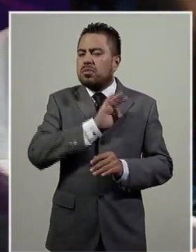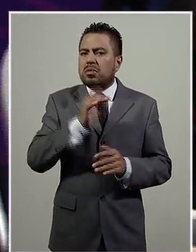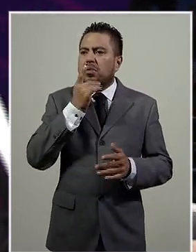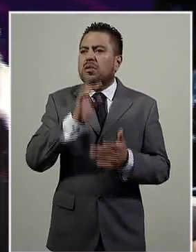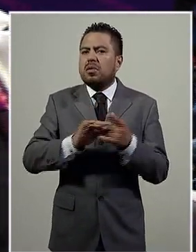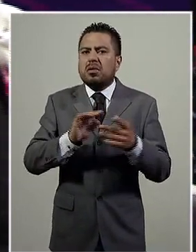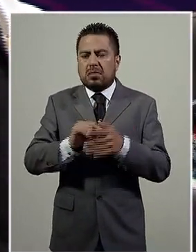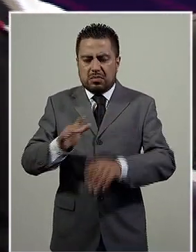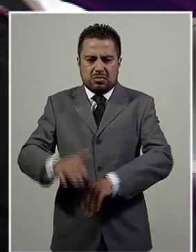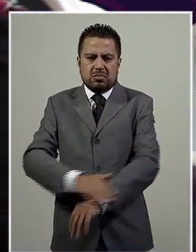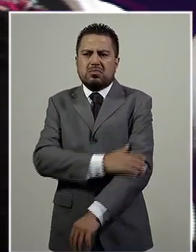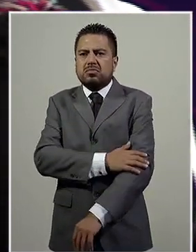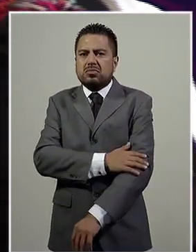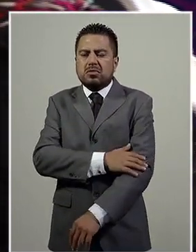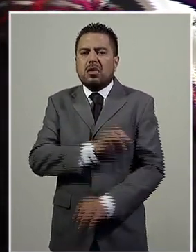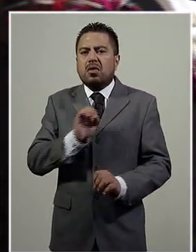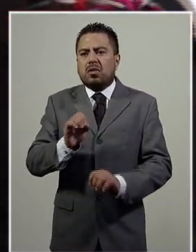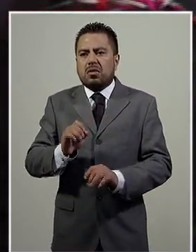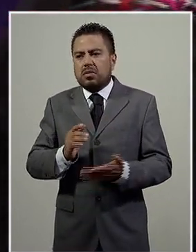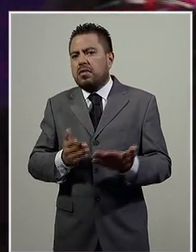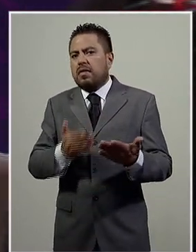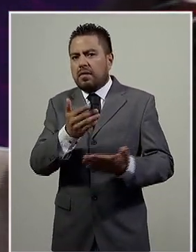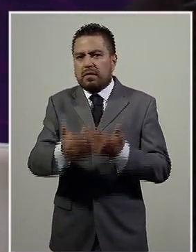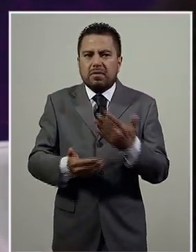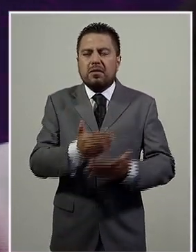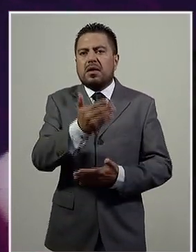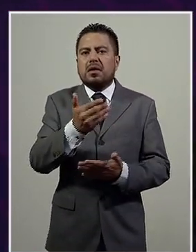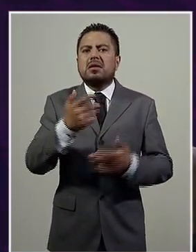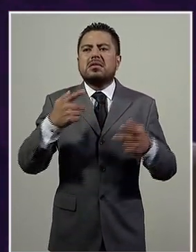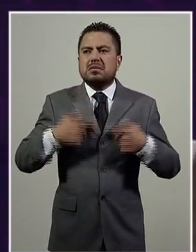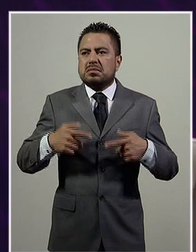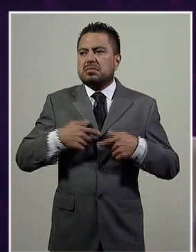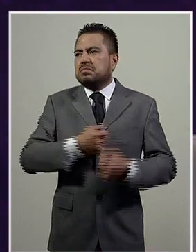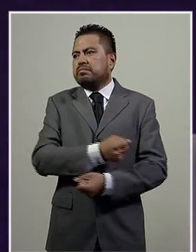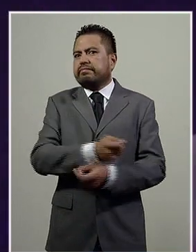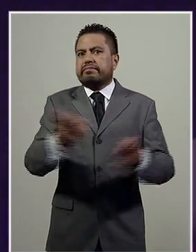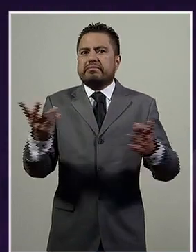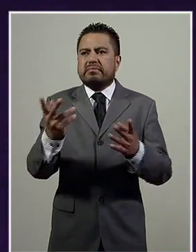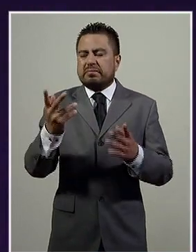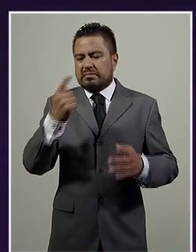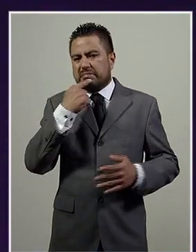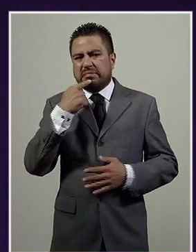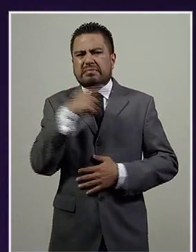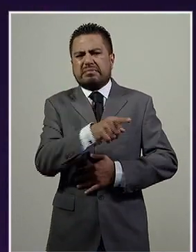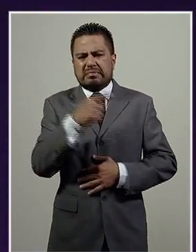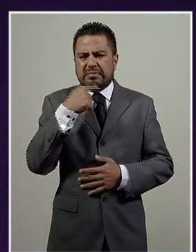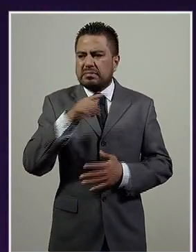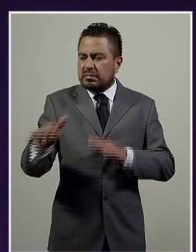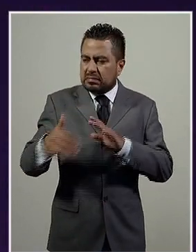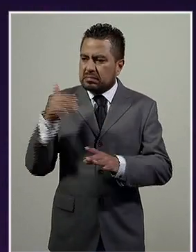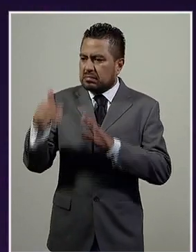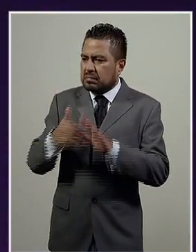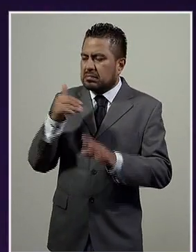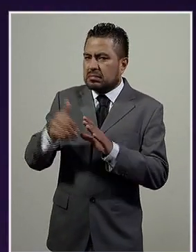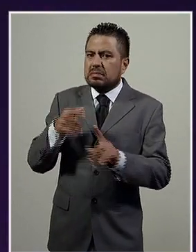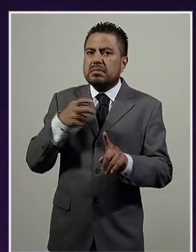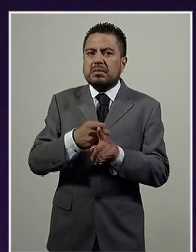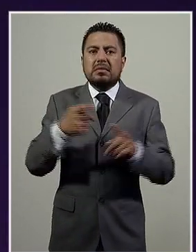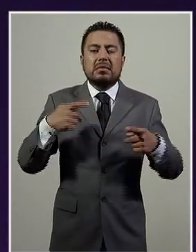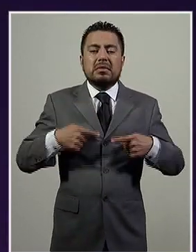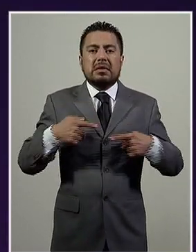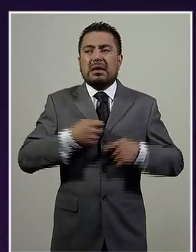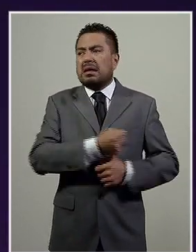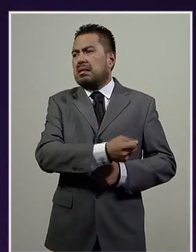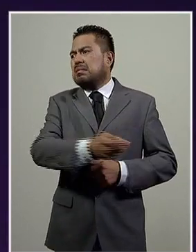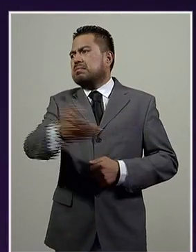lo tapara o que abandonara el parque. Pues llegaron varias quejas. Por ahí no fue una persona,